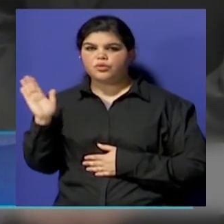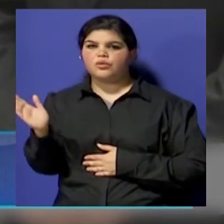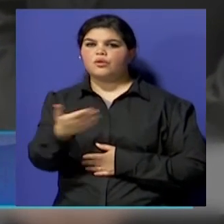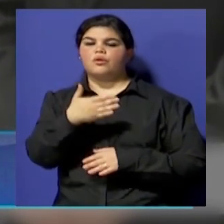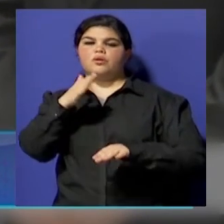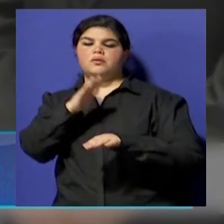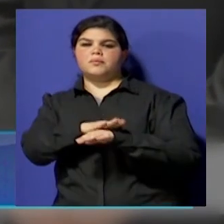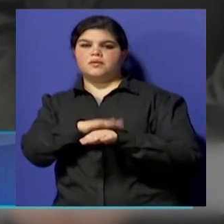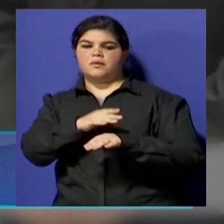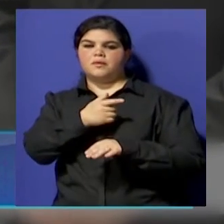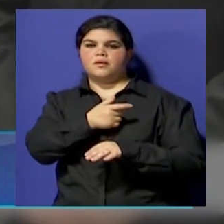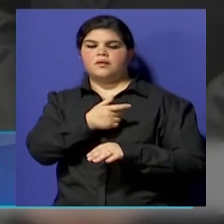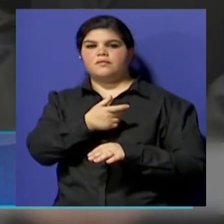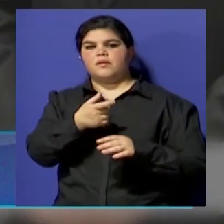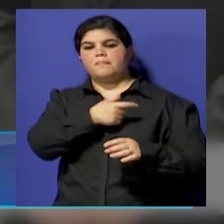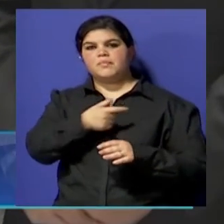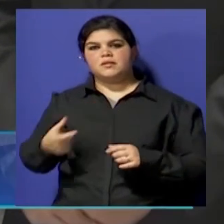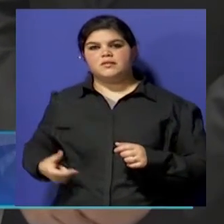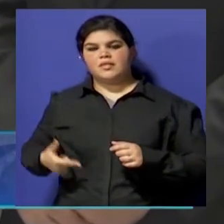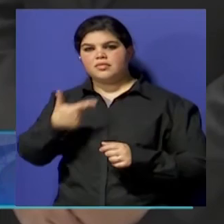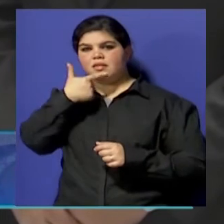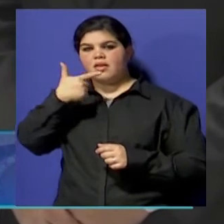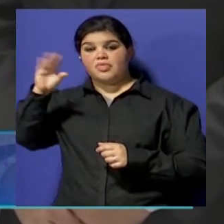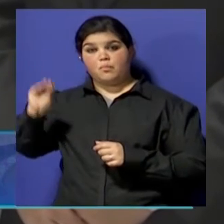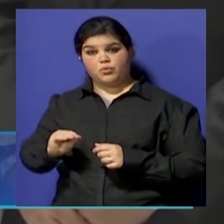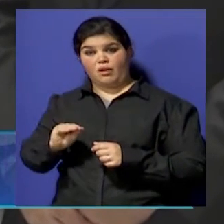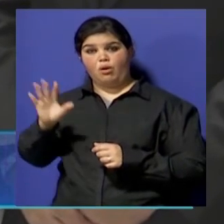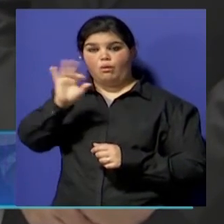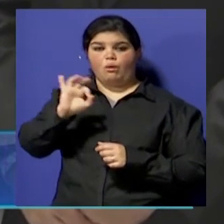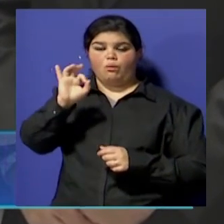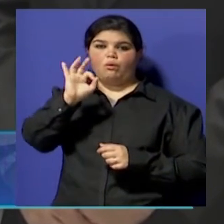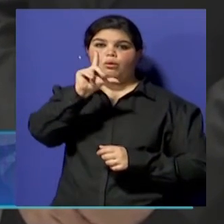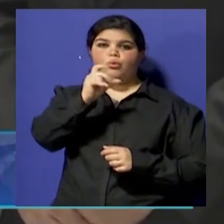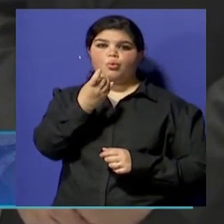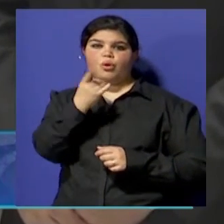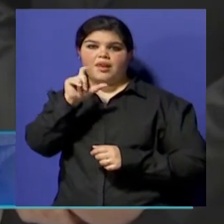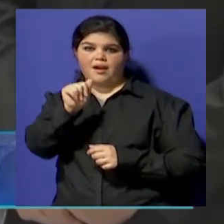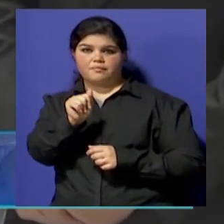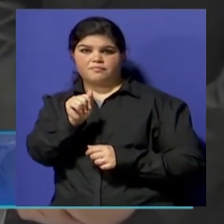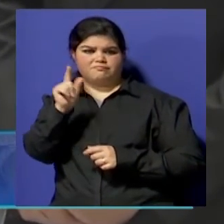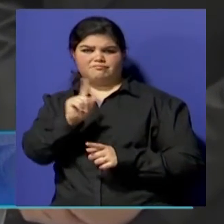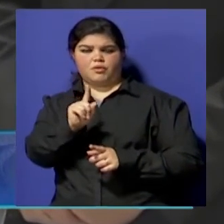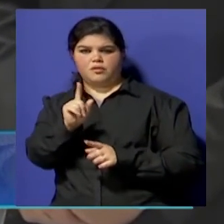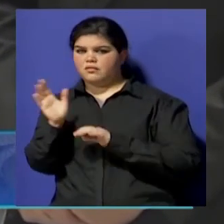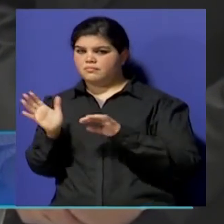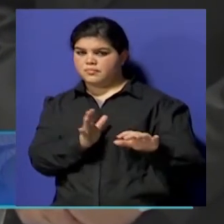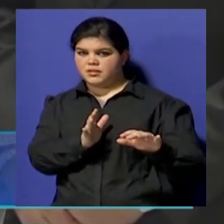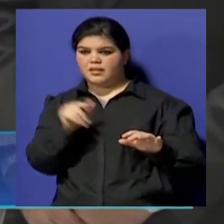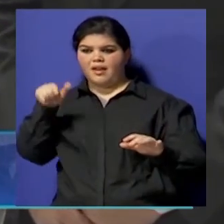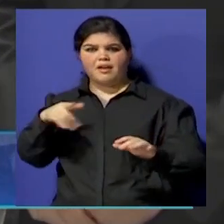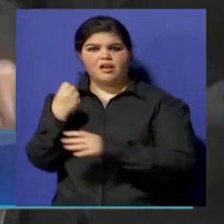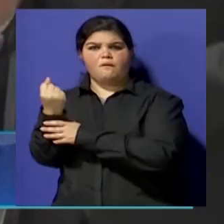como que era el presidente de la Cámara de Diputados o el mismo Lula, que yo creo que ella va a mantener una popularidad. En